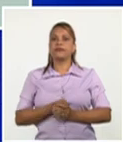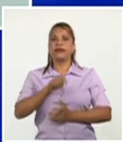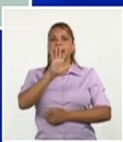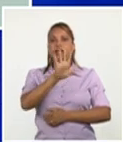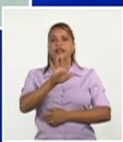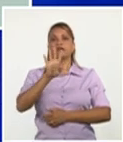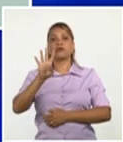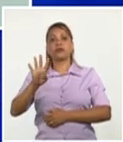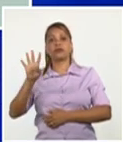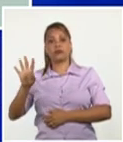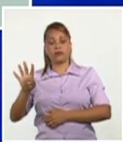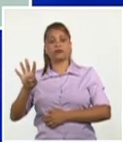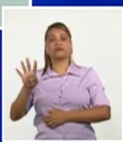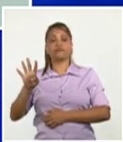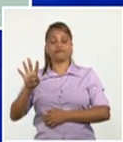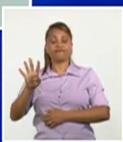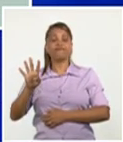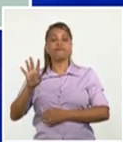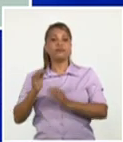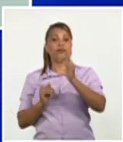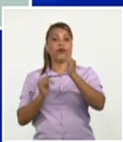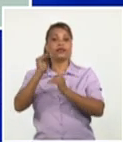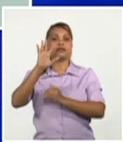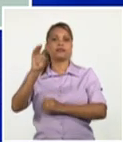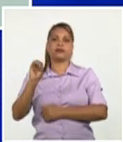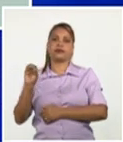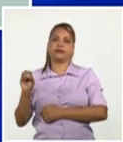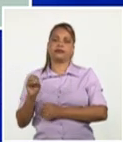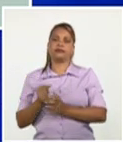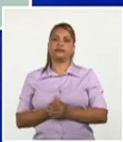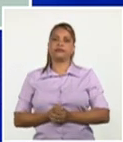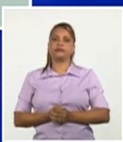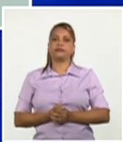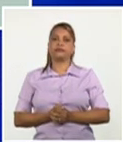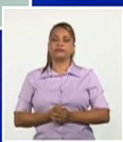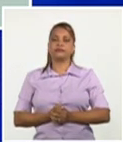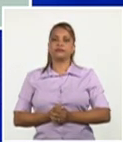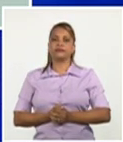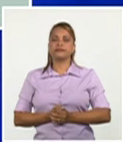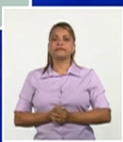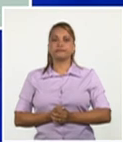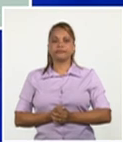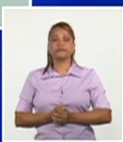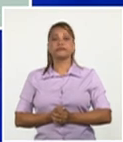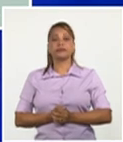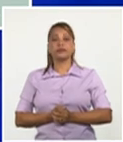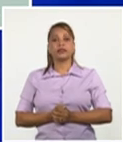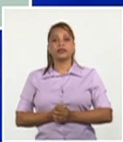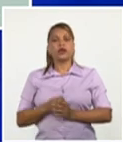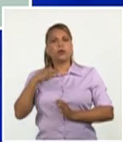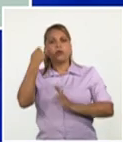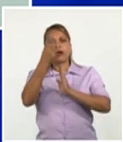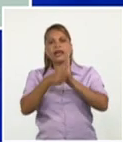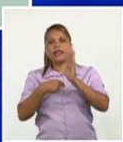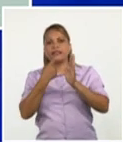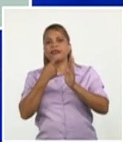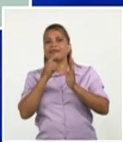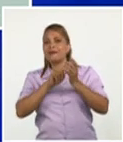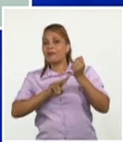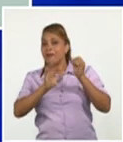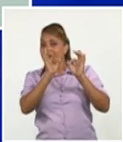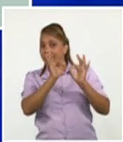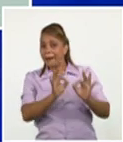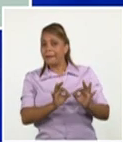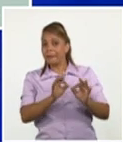544, nuevamente por encima de 500. Además, como es característico en esta provincia,